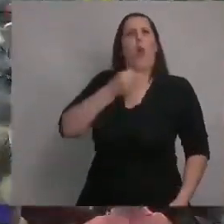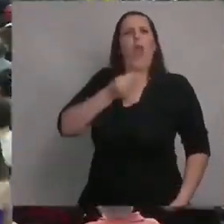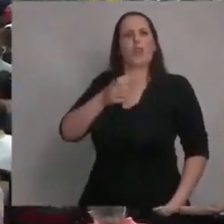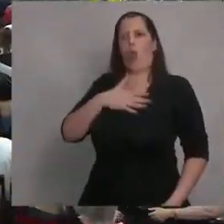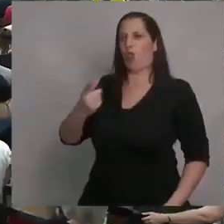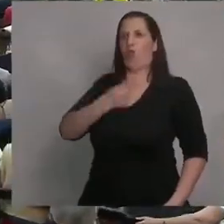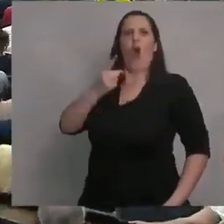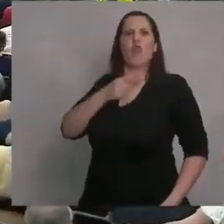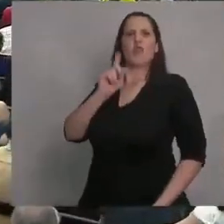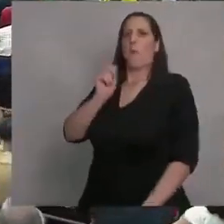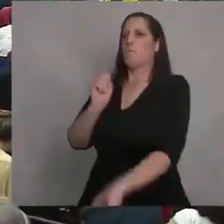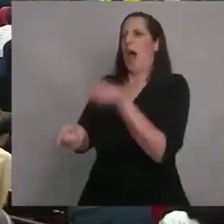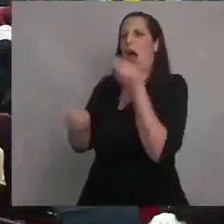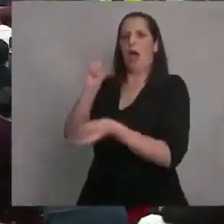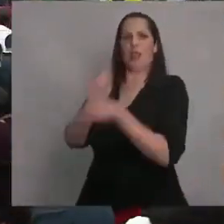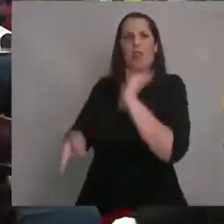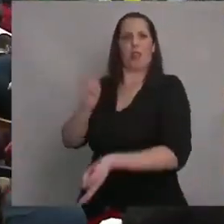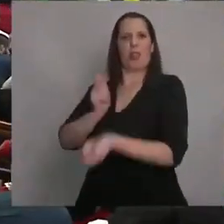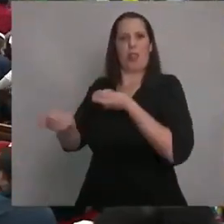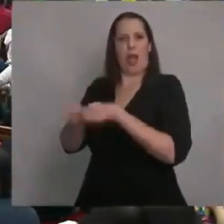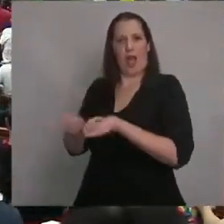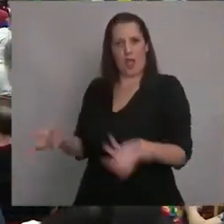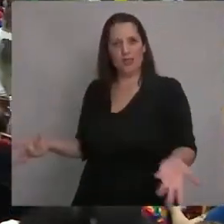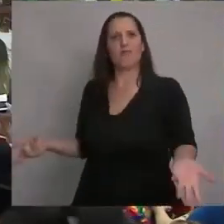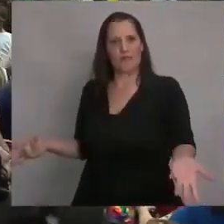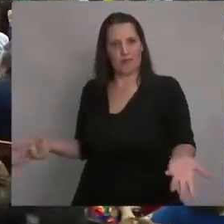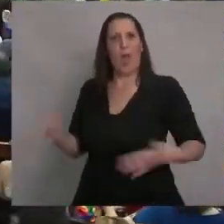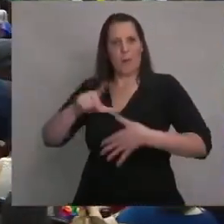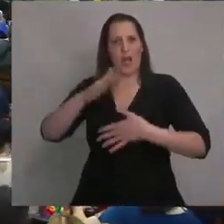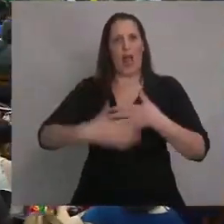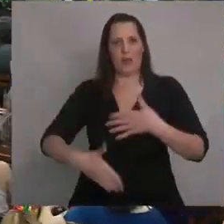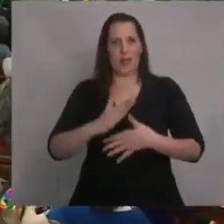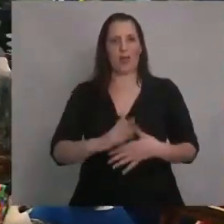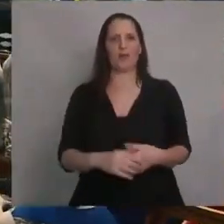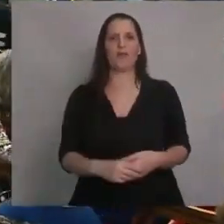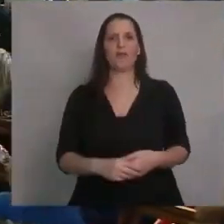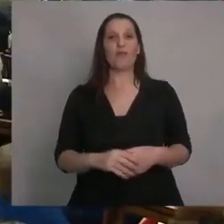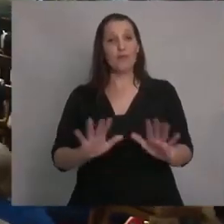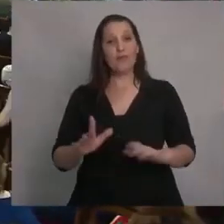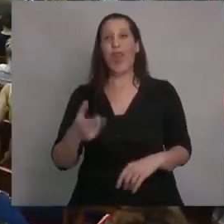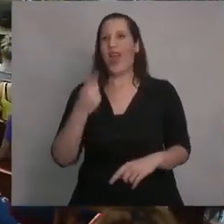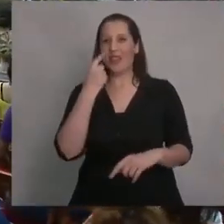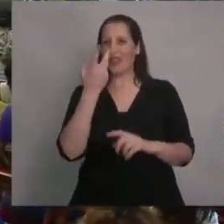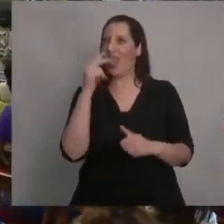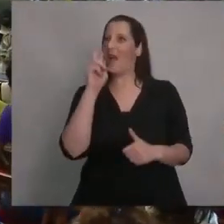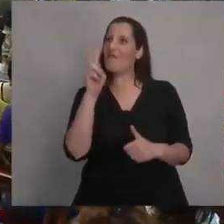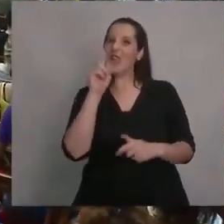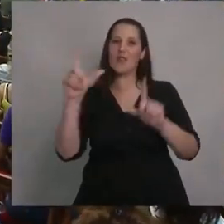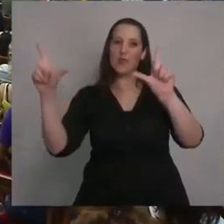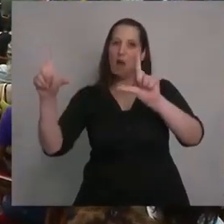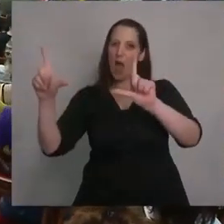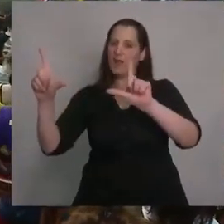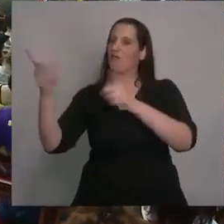nos guían en la lectura de ese momento contemporáneo en América Latina. Vi estos días una imagen que me